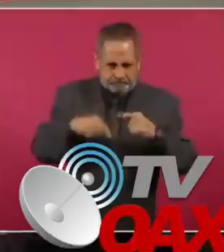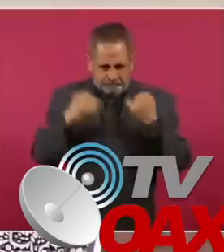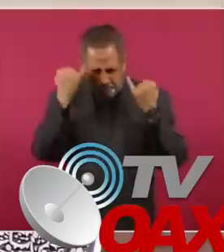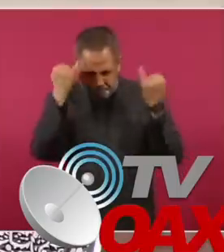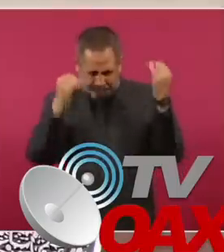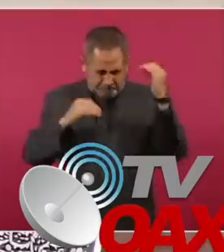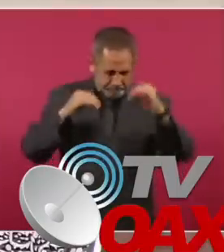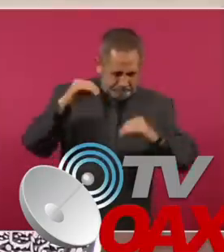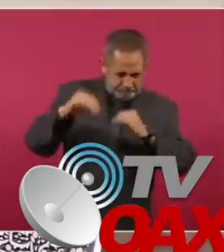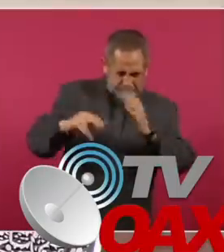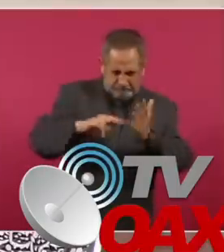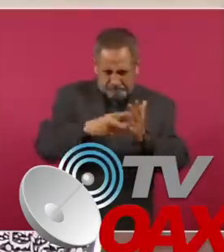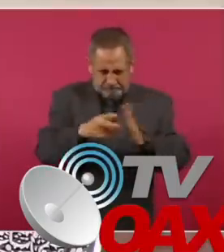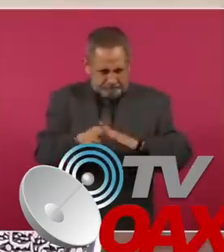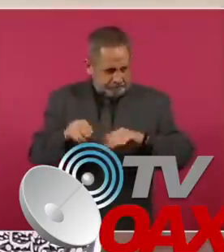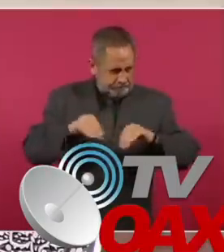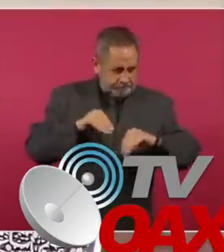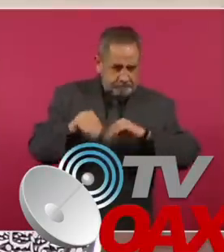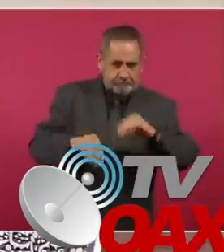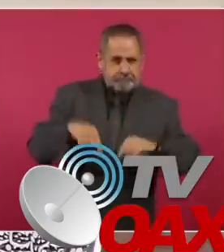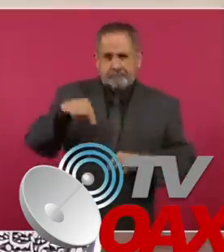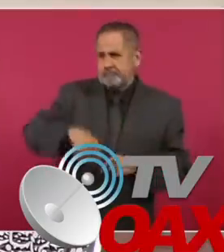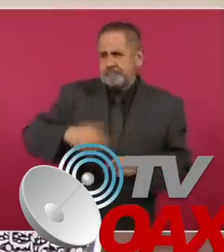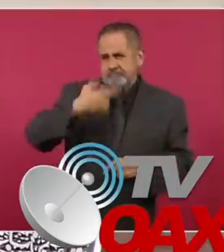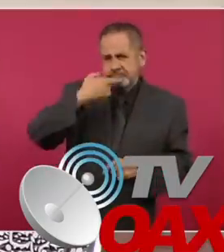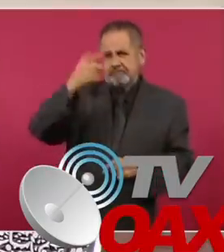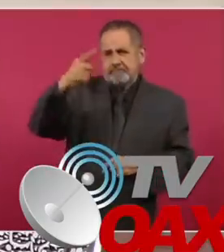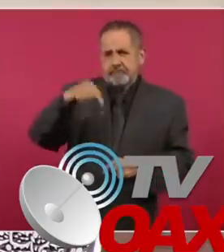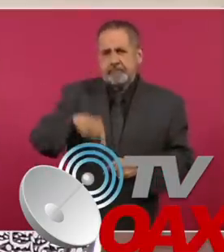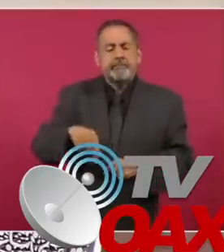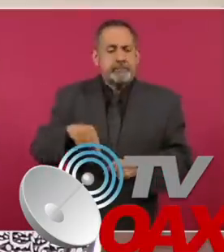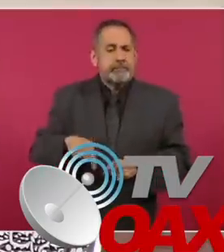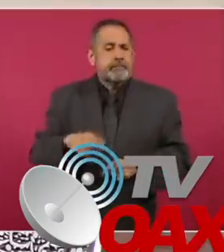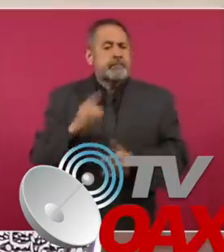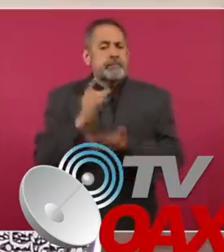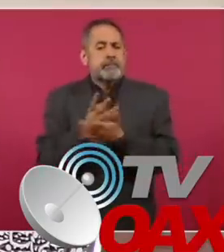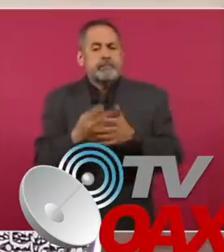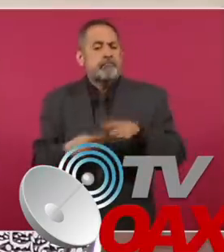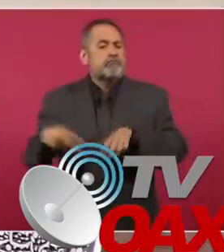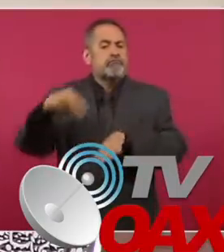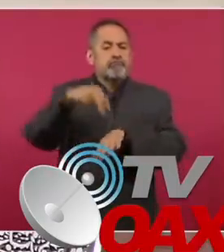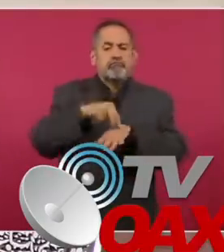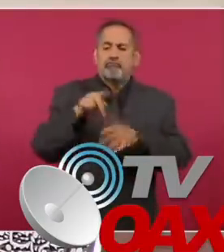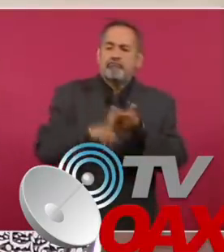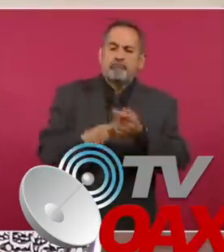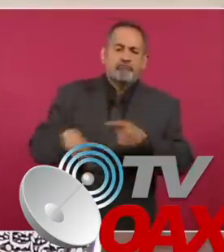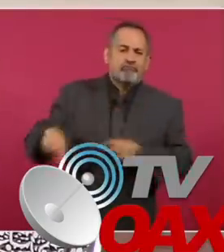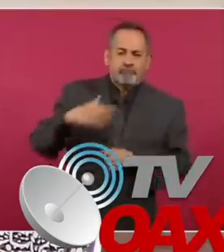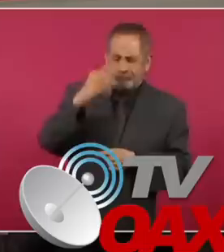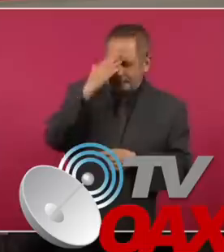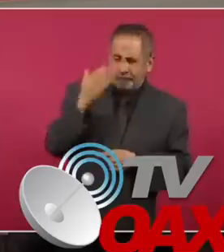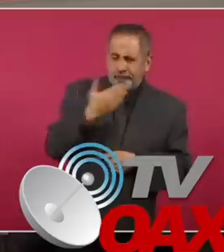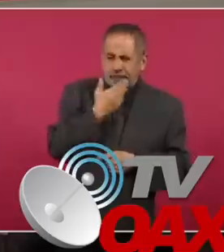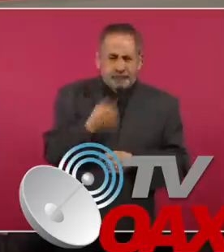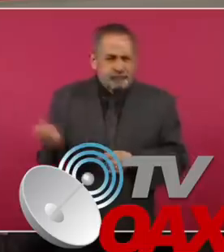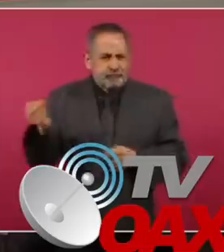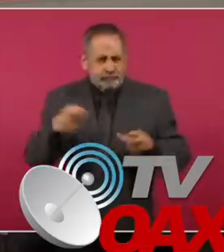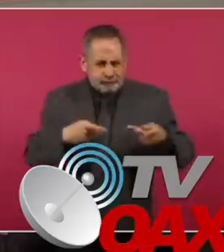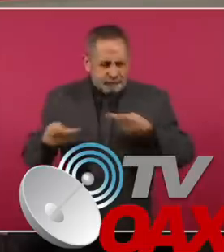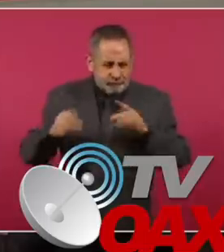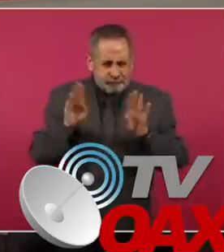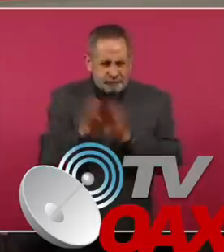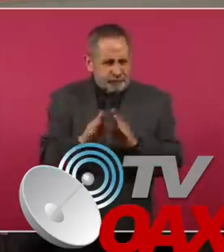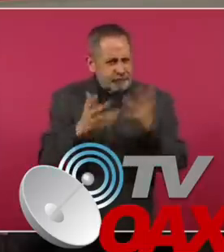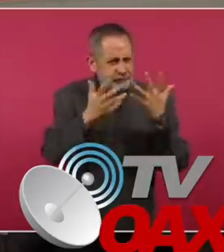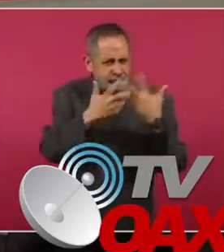en muchos países del mundo. Ese mismo viaducto solo se puede hacer a través de una planificación, de una